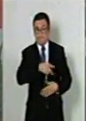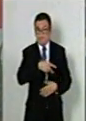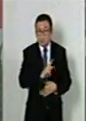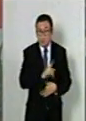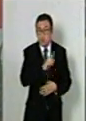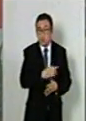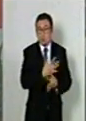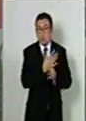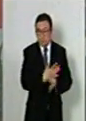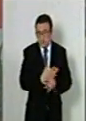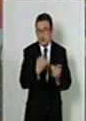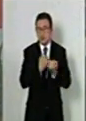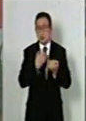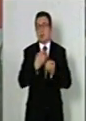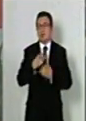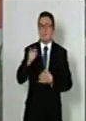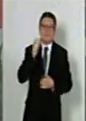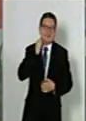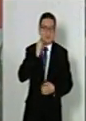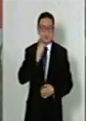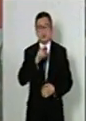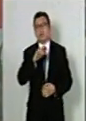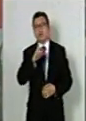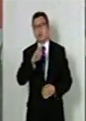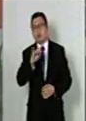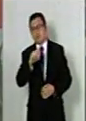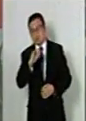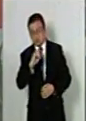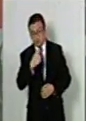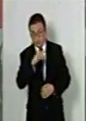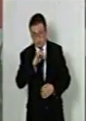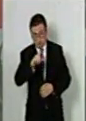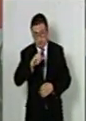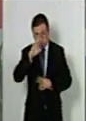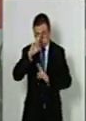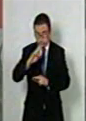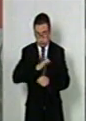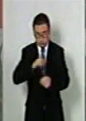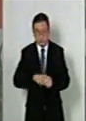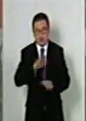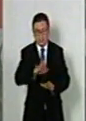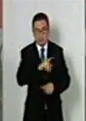el senador Roberto Gil, a quien tengo un respeto especial,